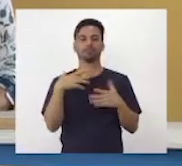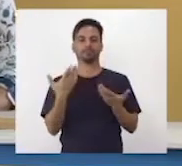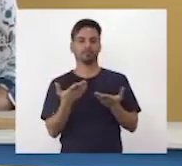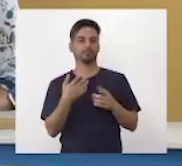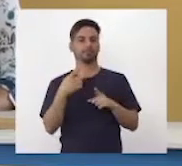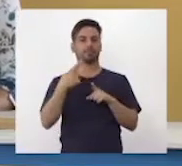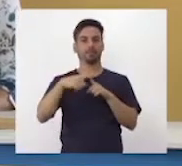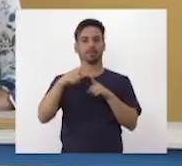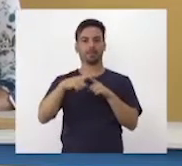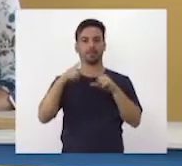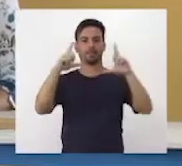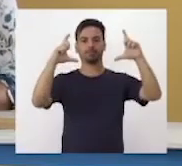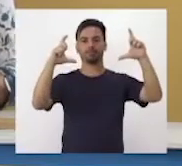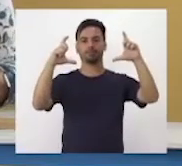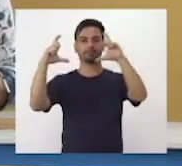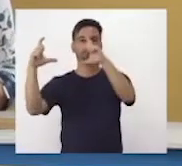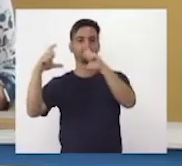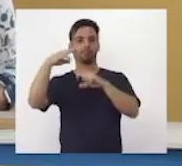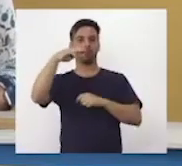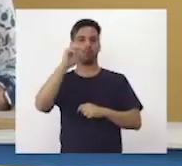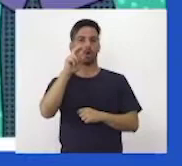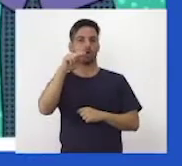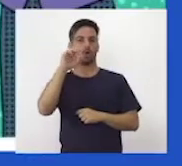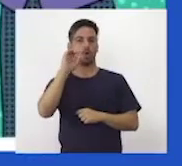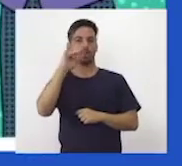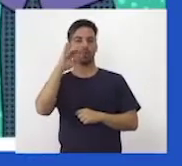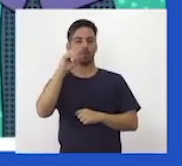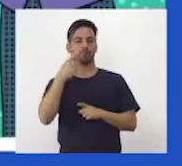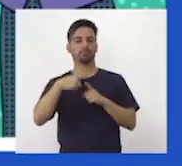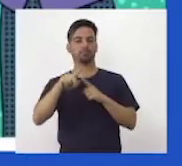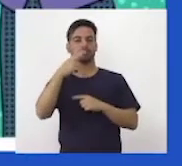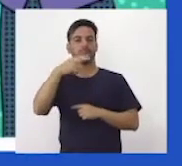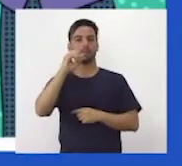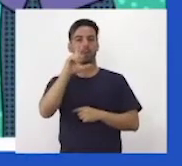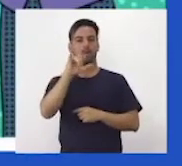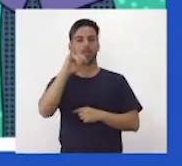multiplicación y la división. Veamos el tema.